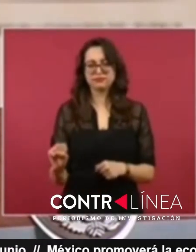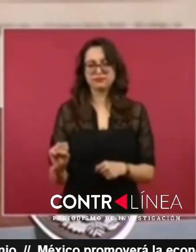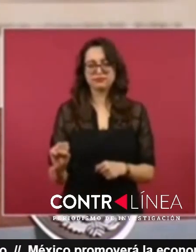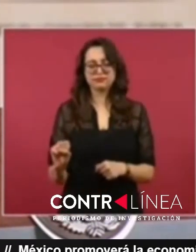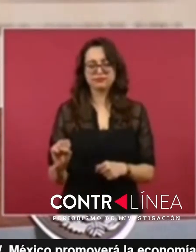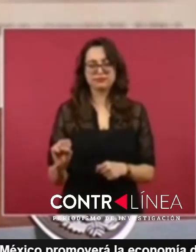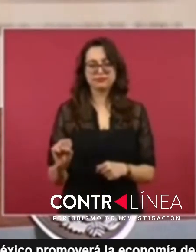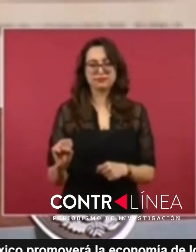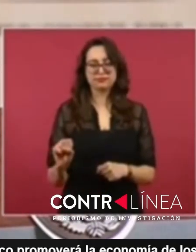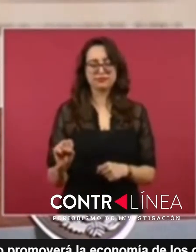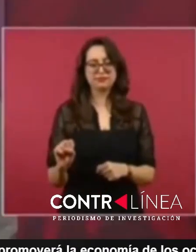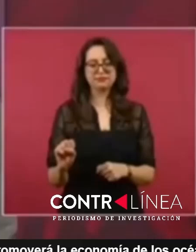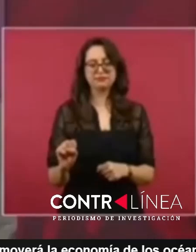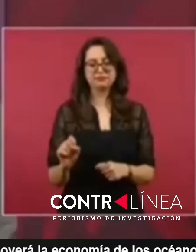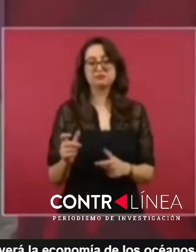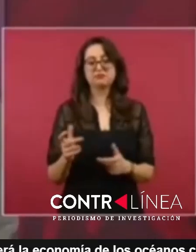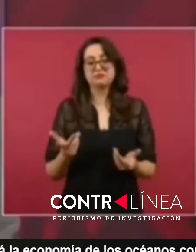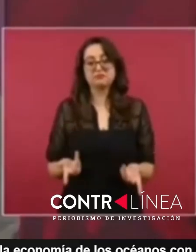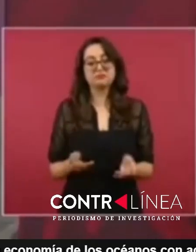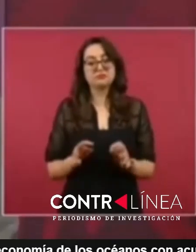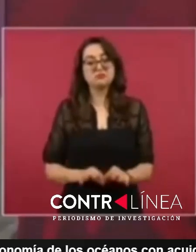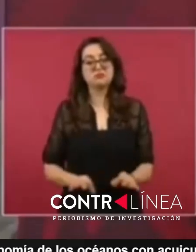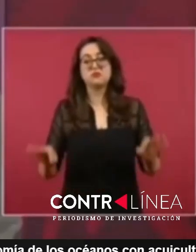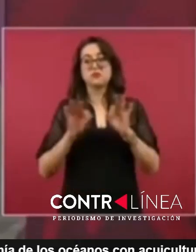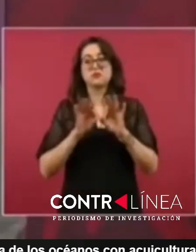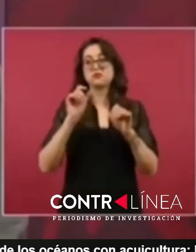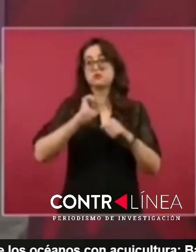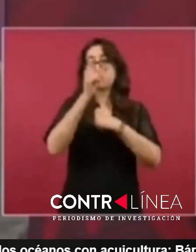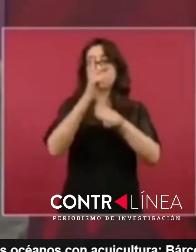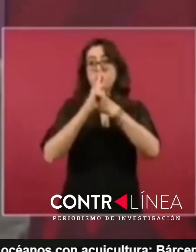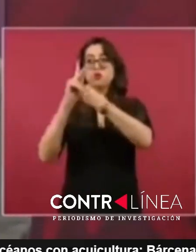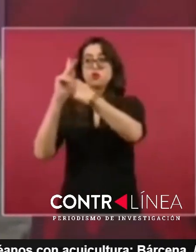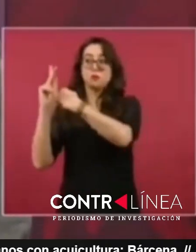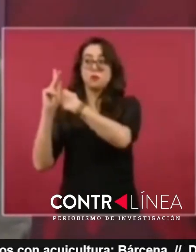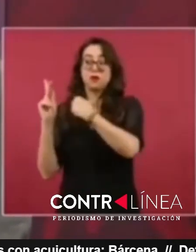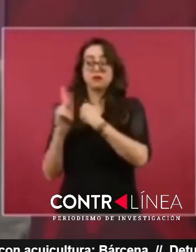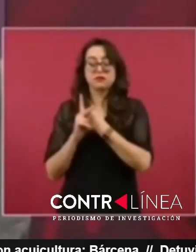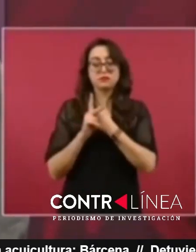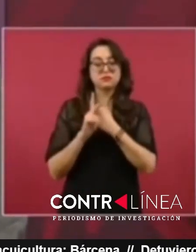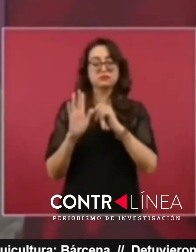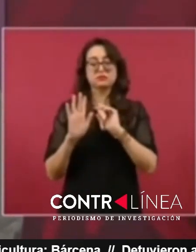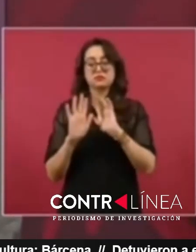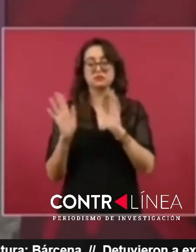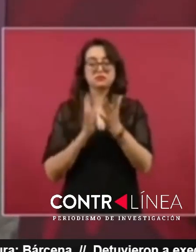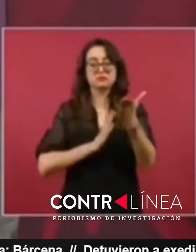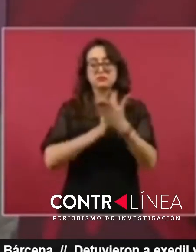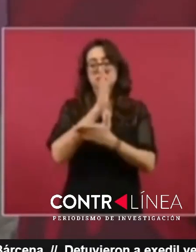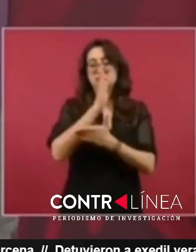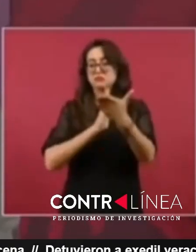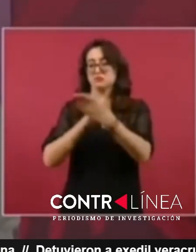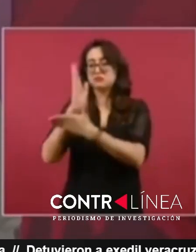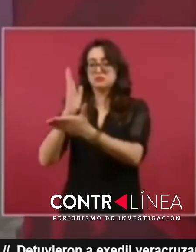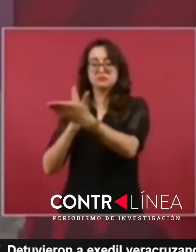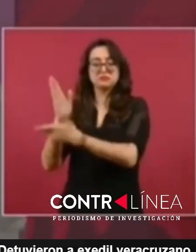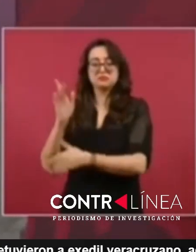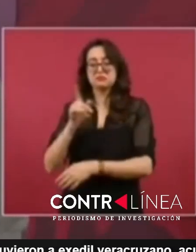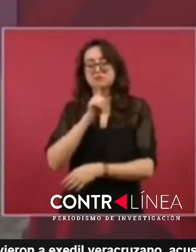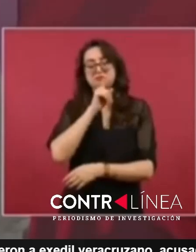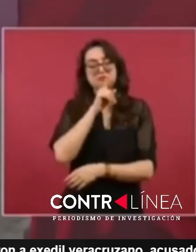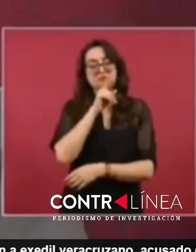debemos de procurar no intervenir en asuntos del continente